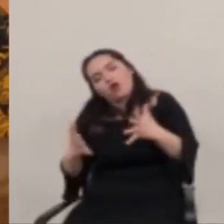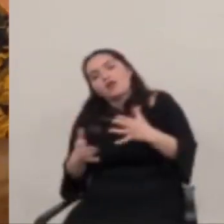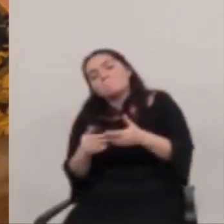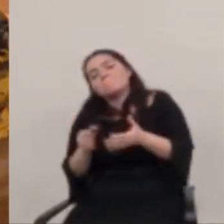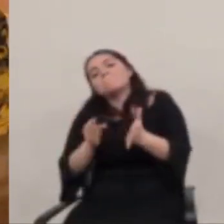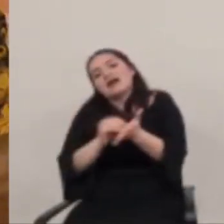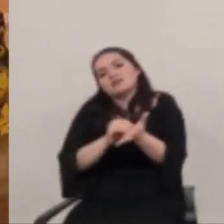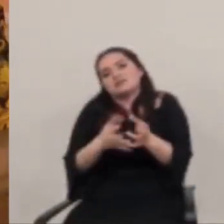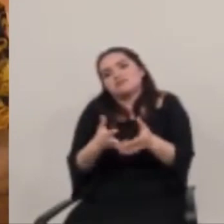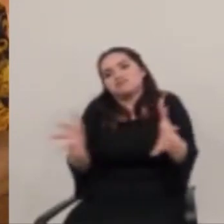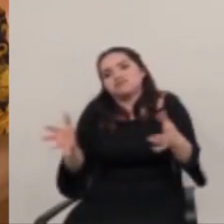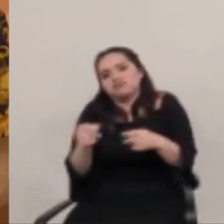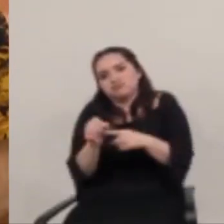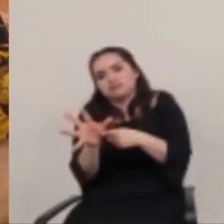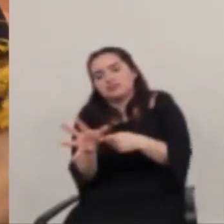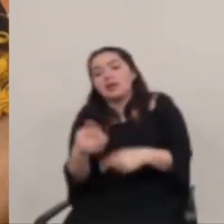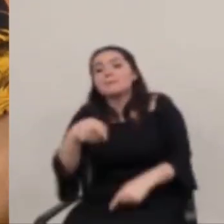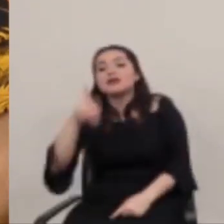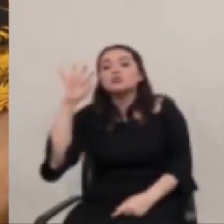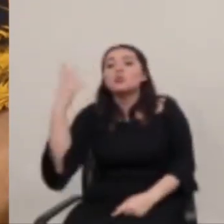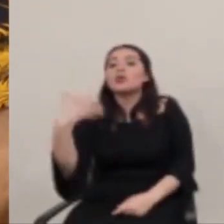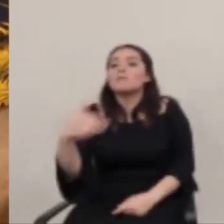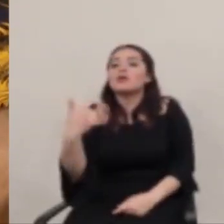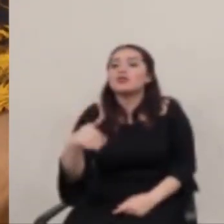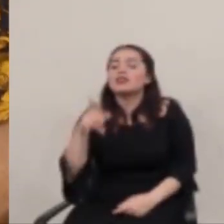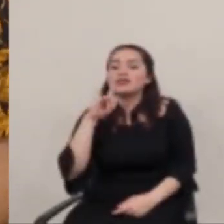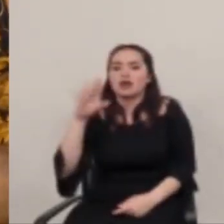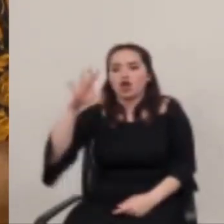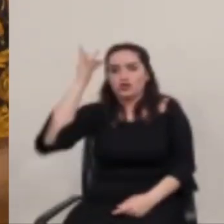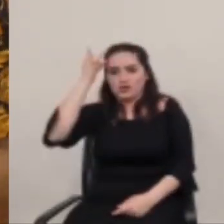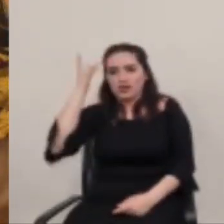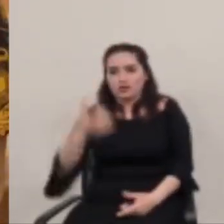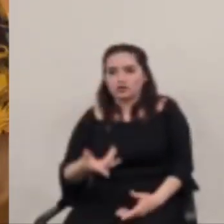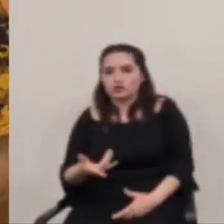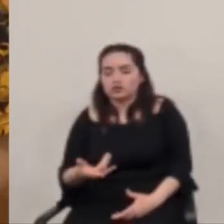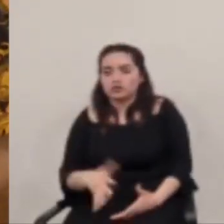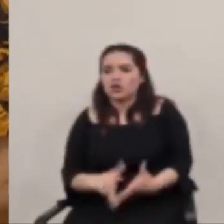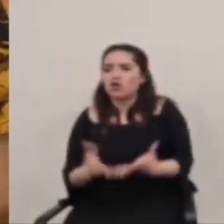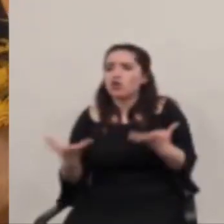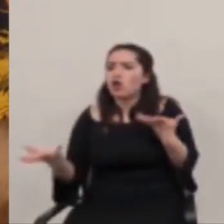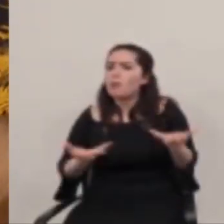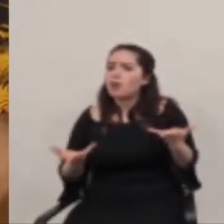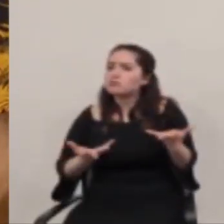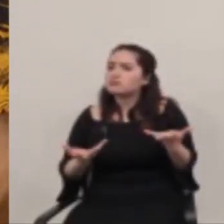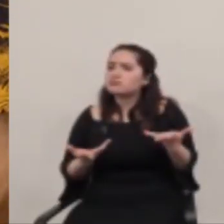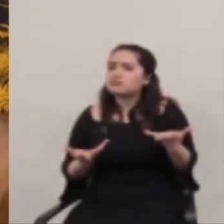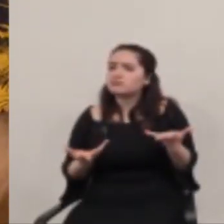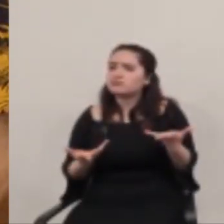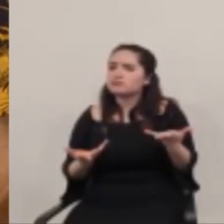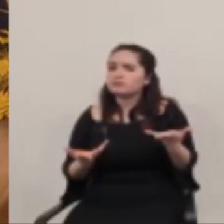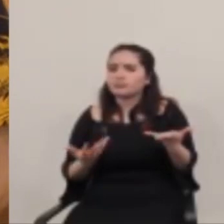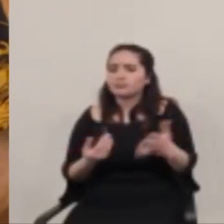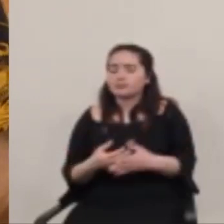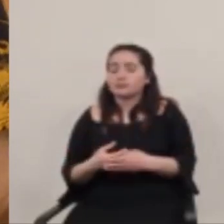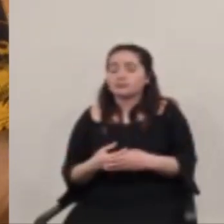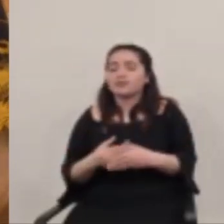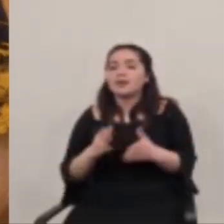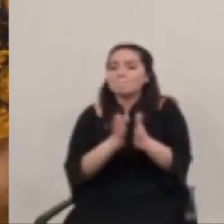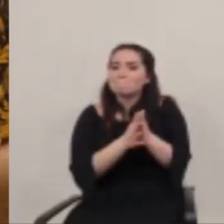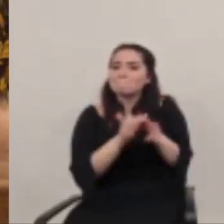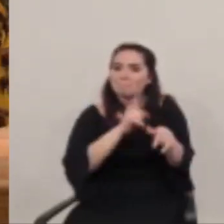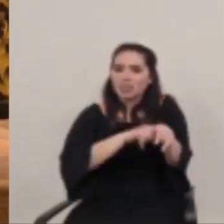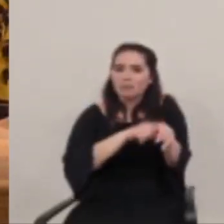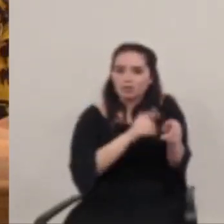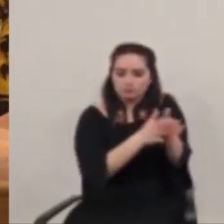serían muy importantes de poder tener en consideración. Cómo poder medir esto de forma periódica,